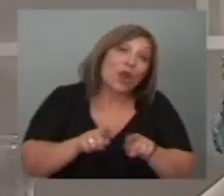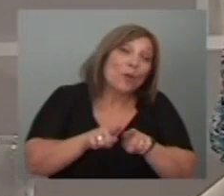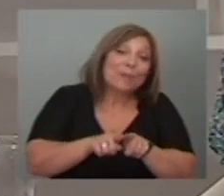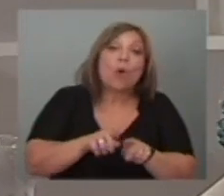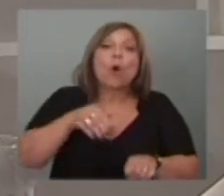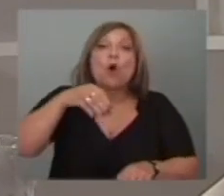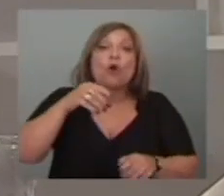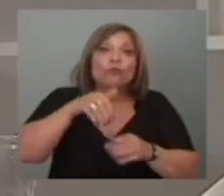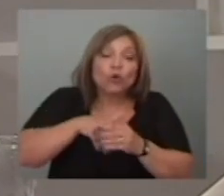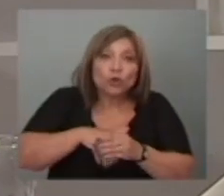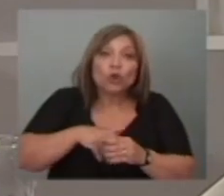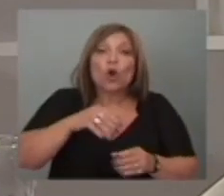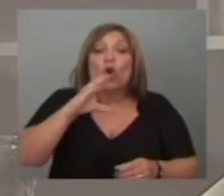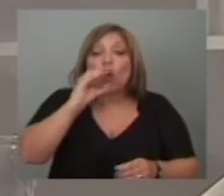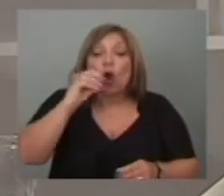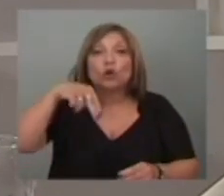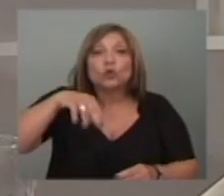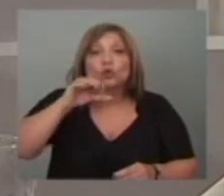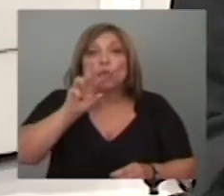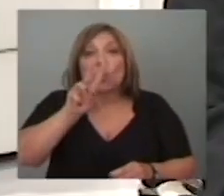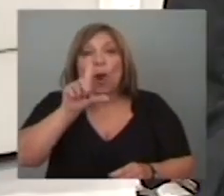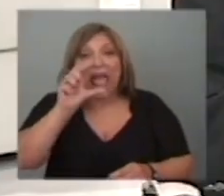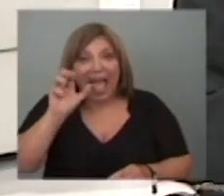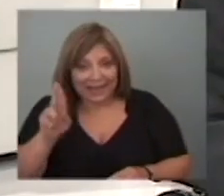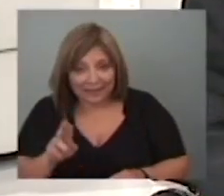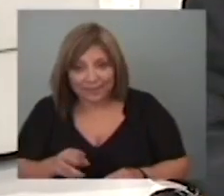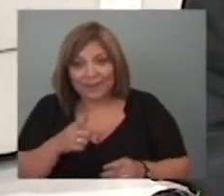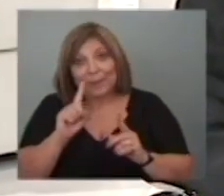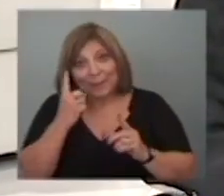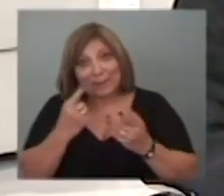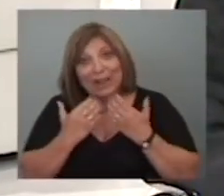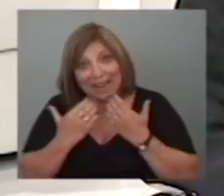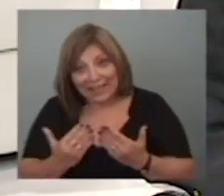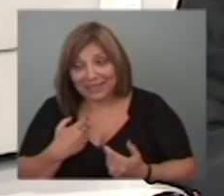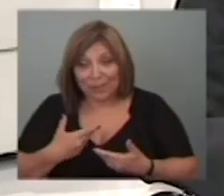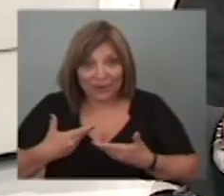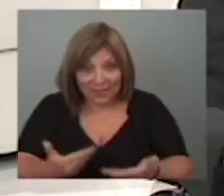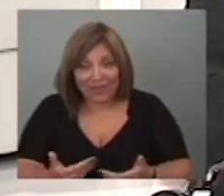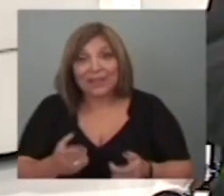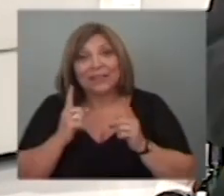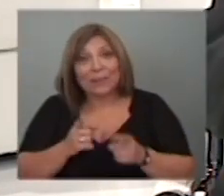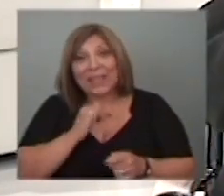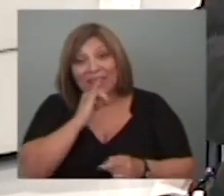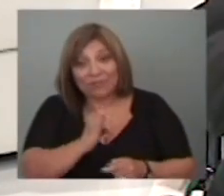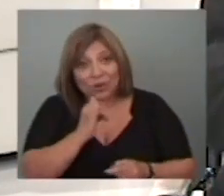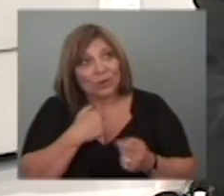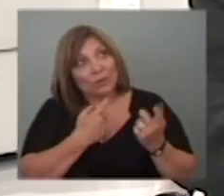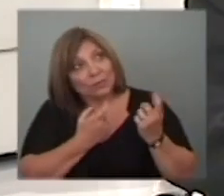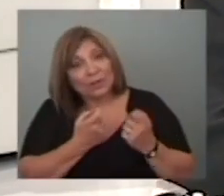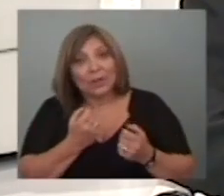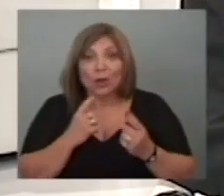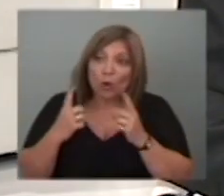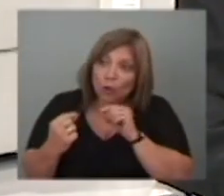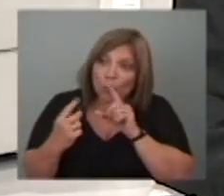vote en el exterior. Bueno, gracias primero por invitarnos, hablo por los dos y también por el informe que íbamos también